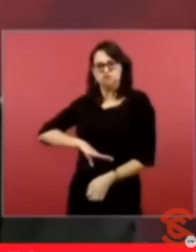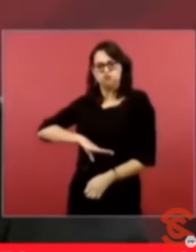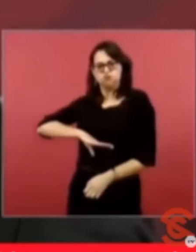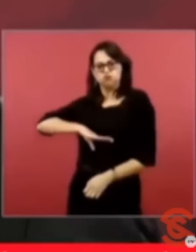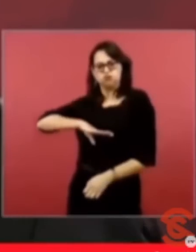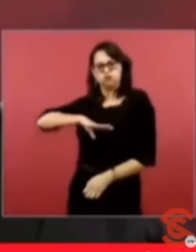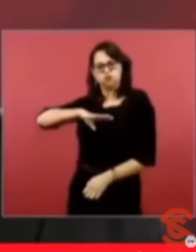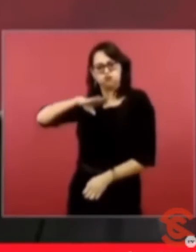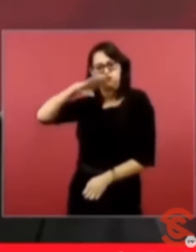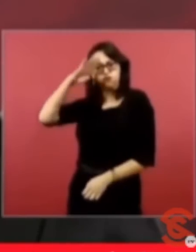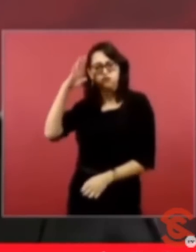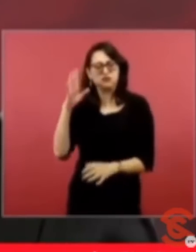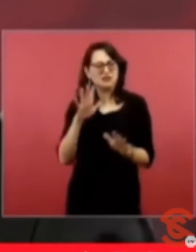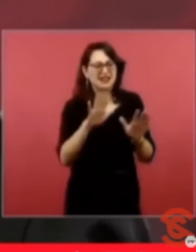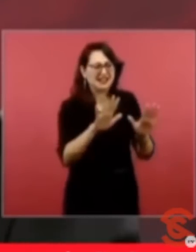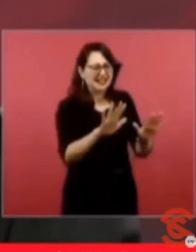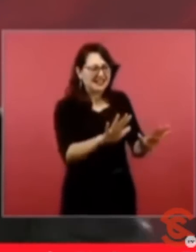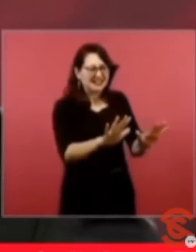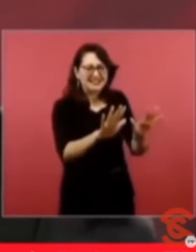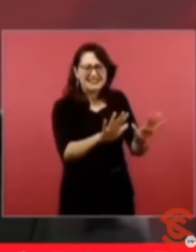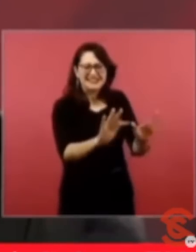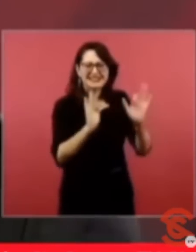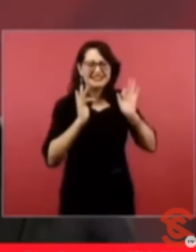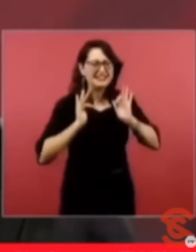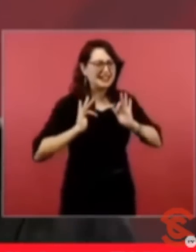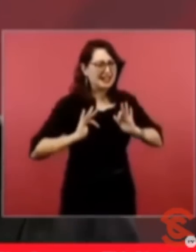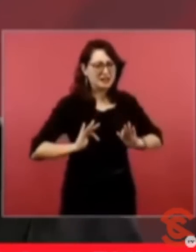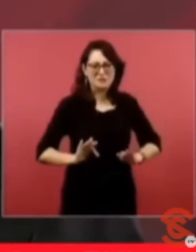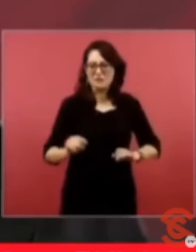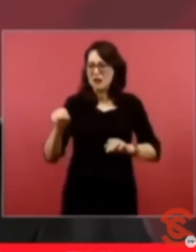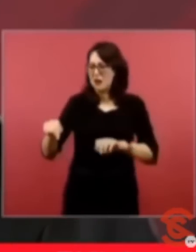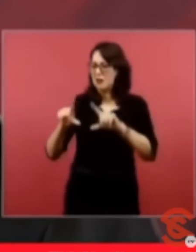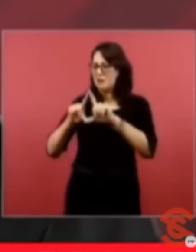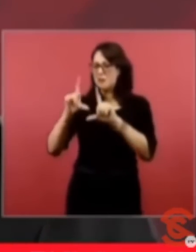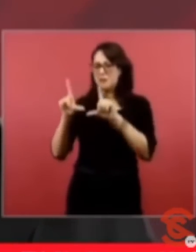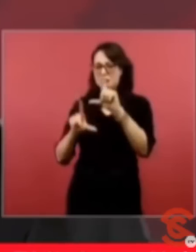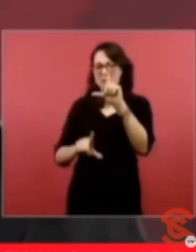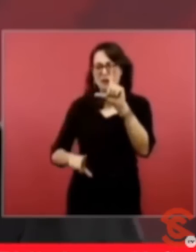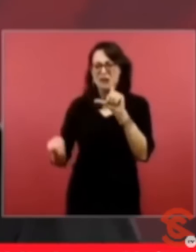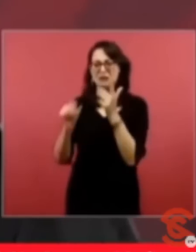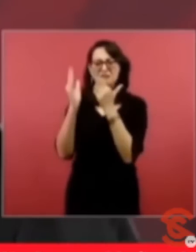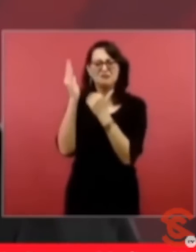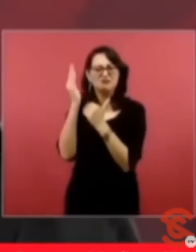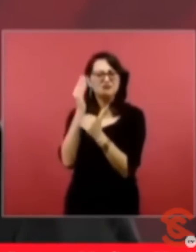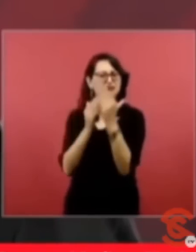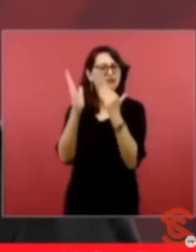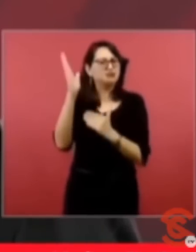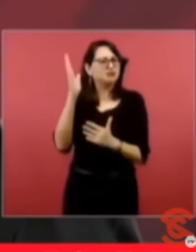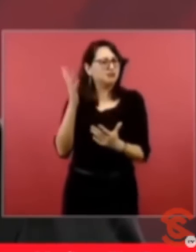En lo económico vamos muy bien.